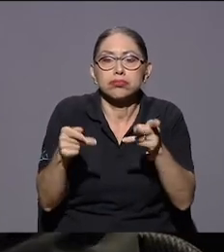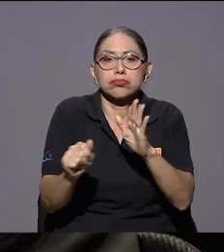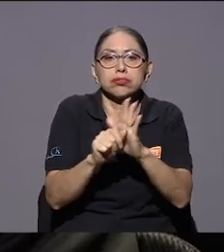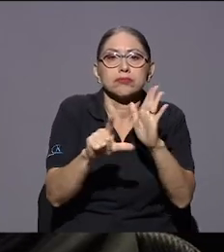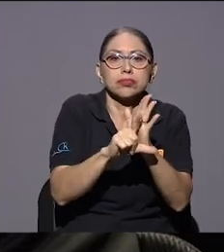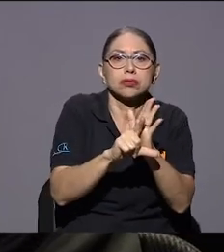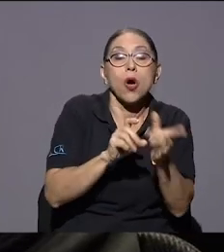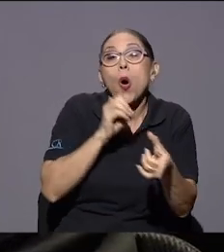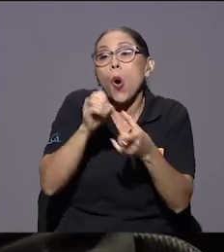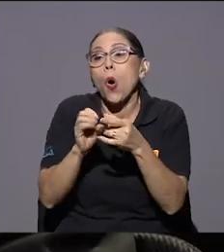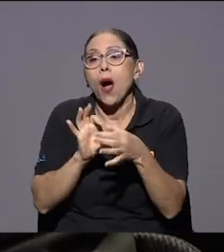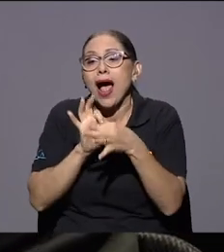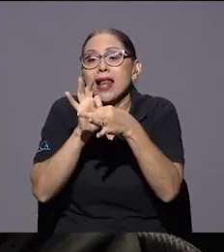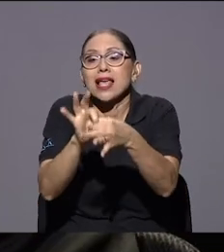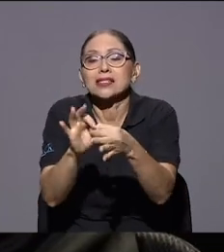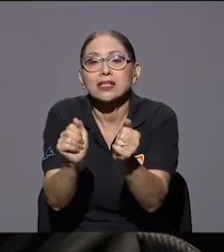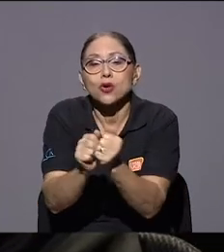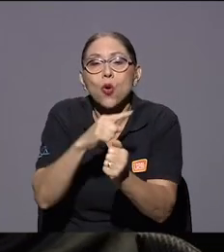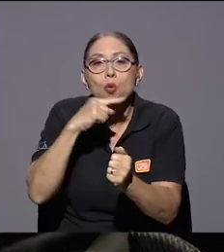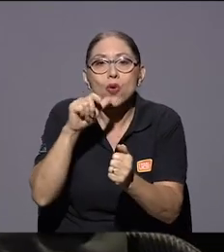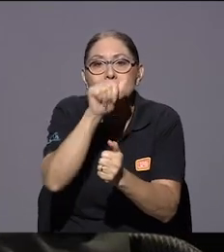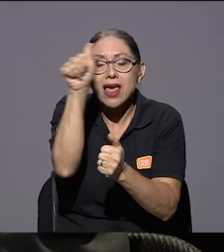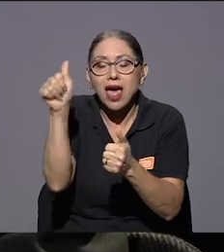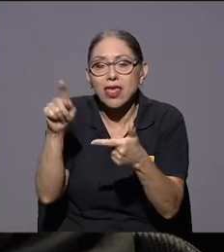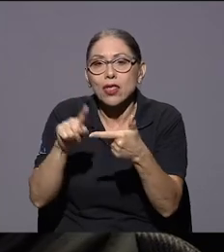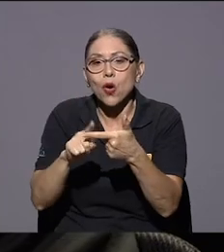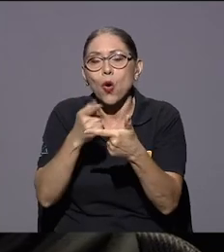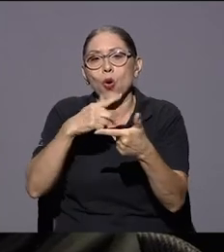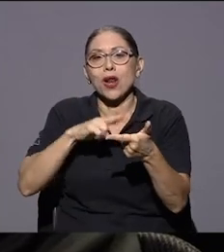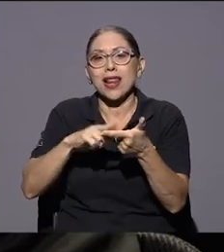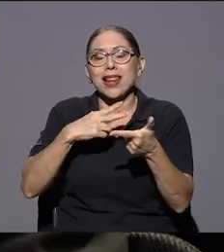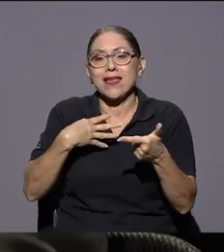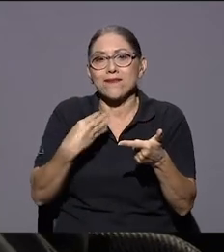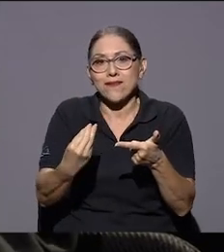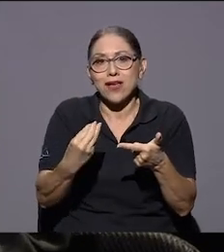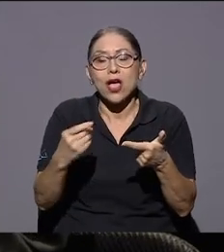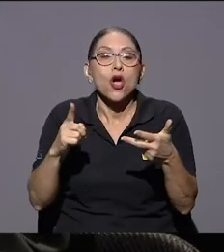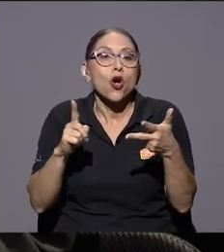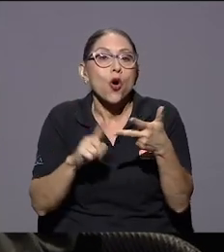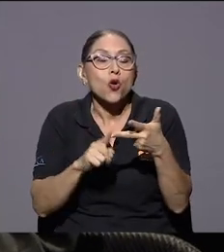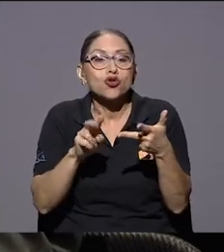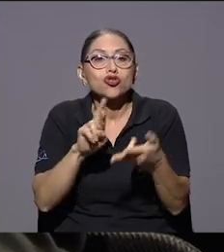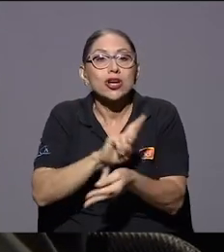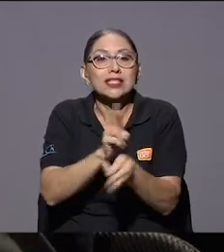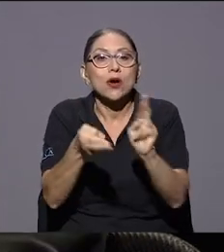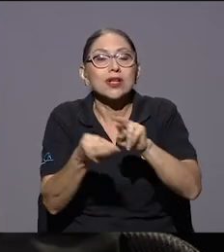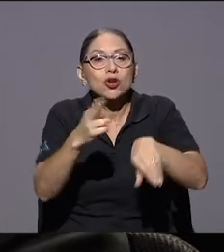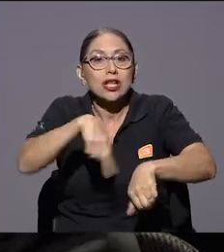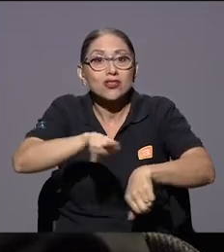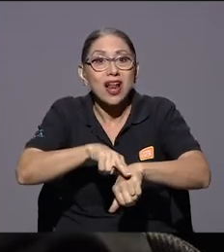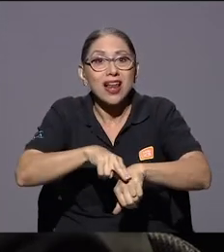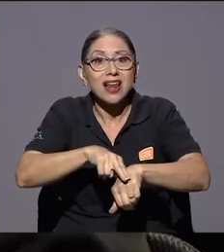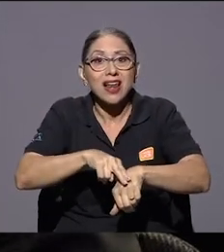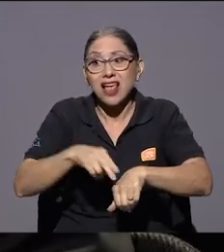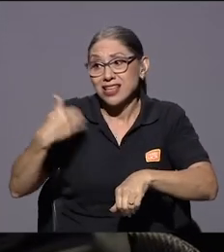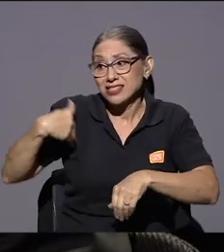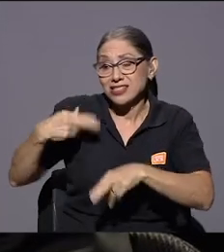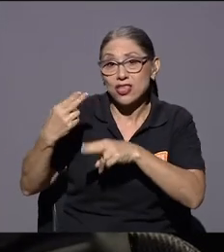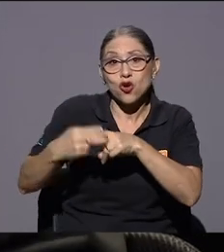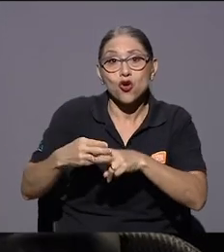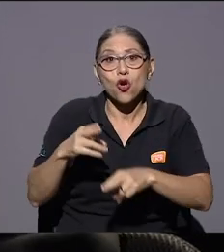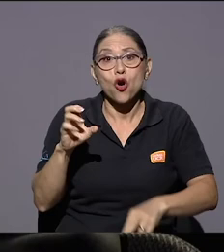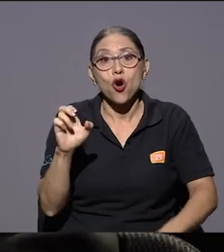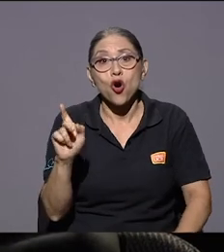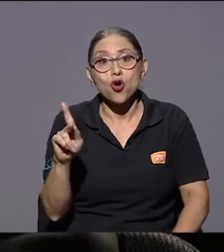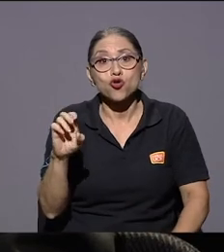por alianzas con la Unidad, por alianzas con Liberación, con Restauración Nacional, sentaron al señor Christian, no tengo la menor dificultad, pero el hecho